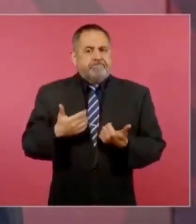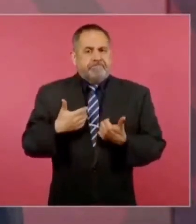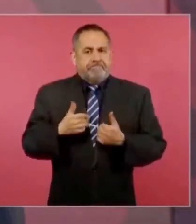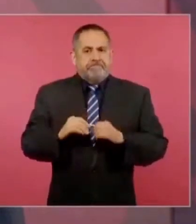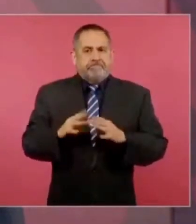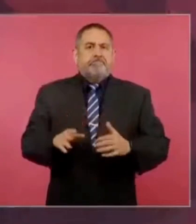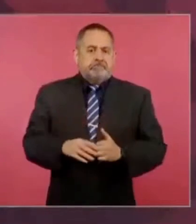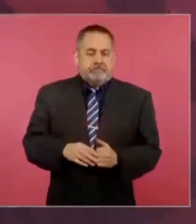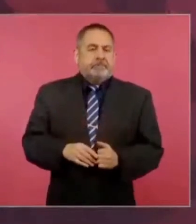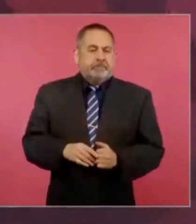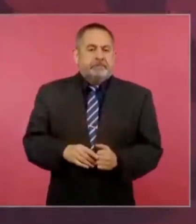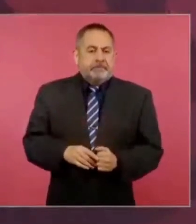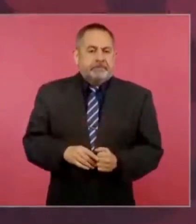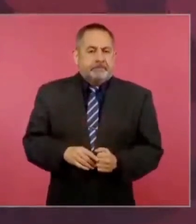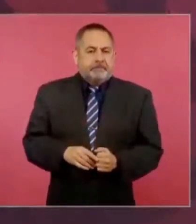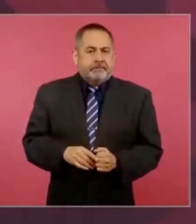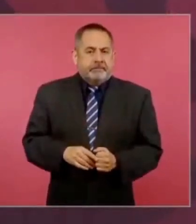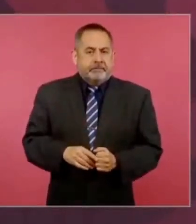No han podido